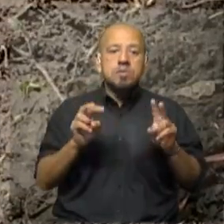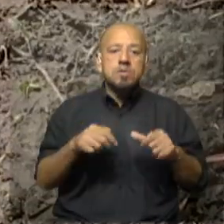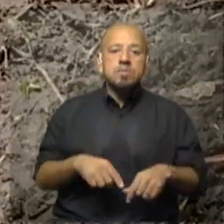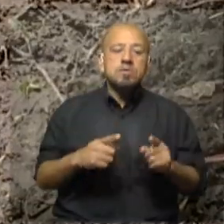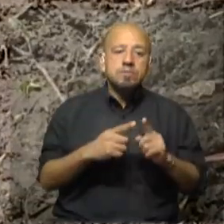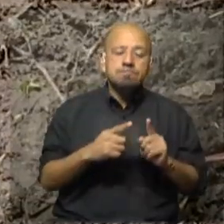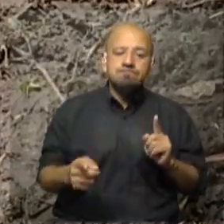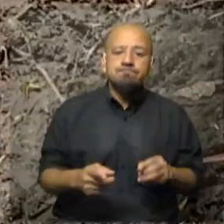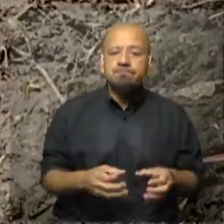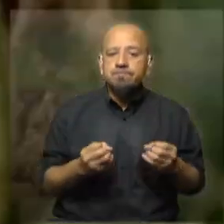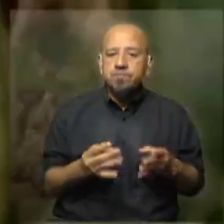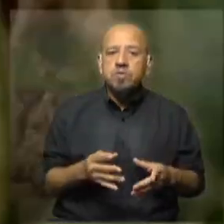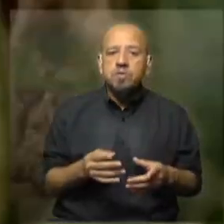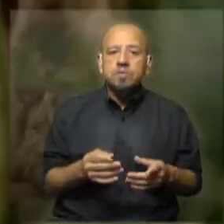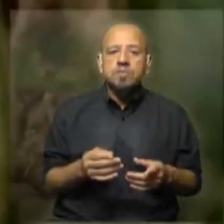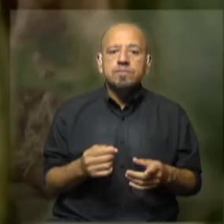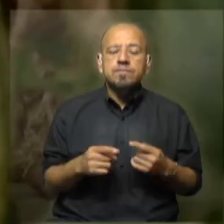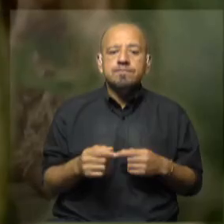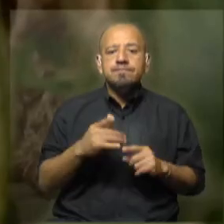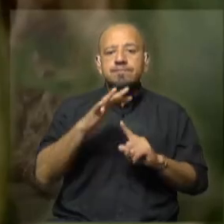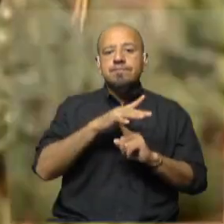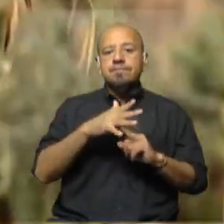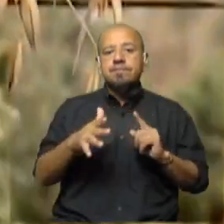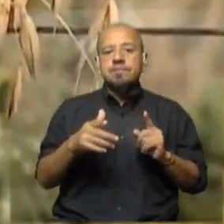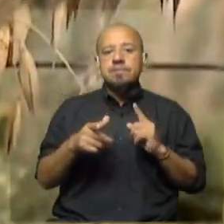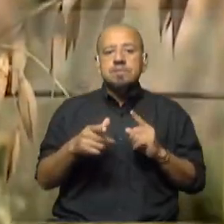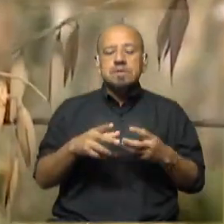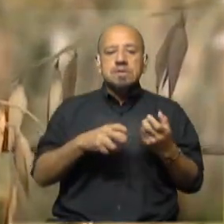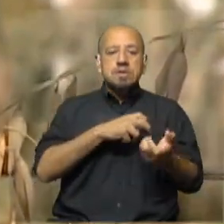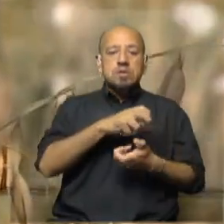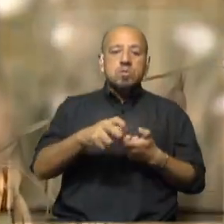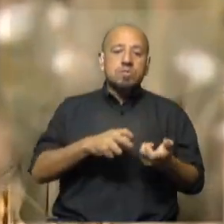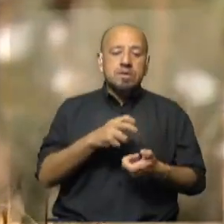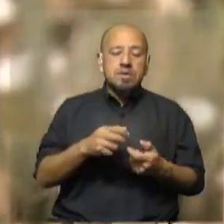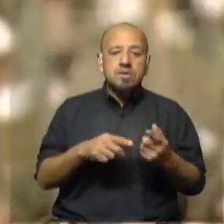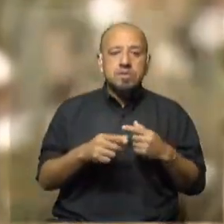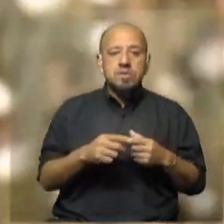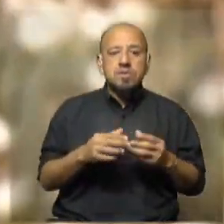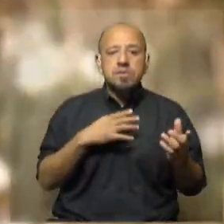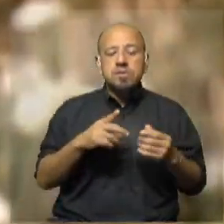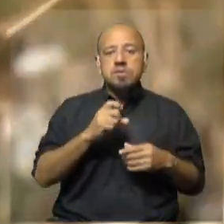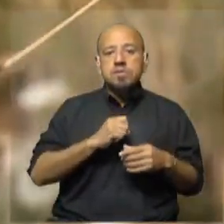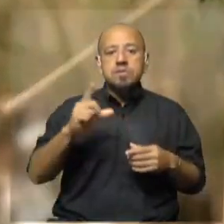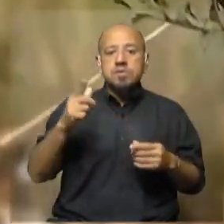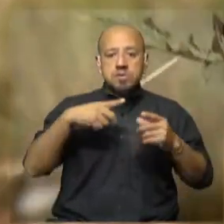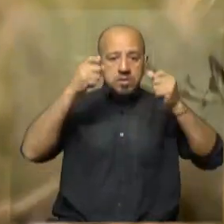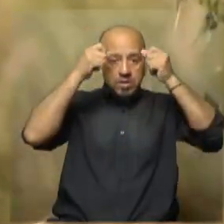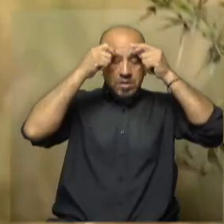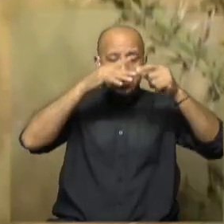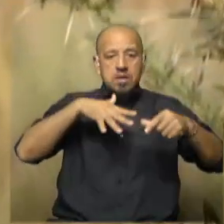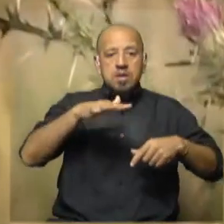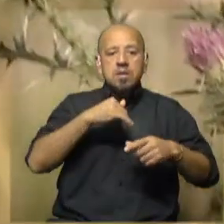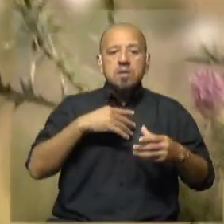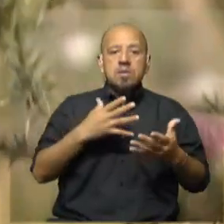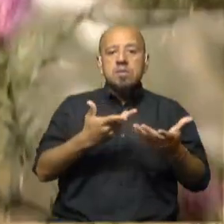porque venimos de un invierno muy complicado en lo que es el crecimiento del campo natural, con un poquito de